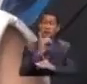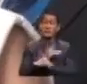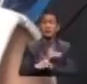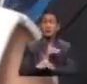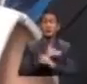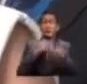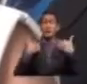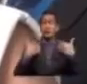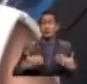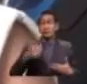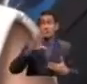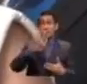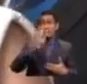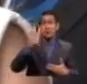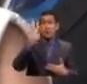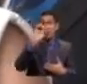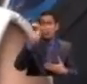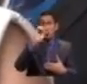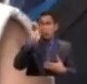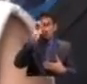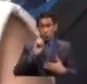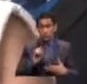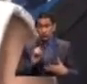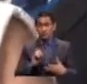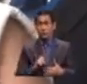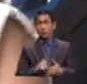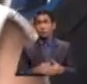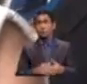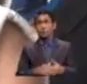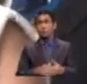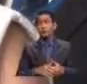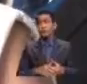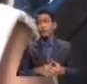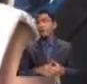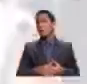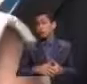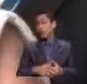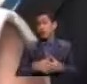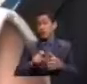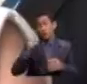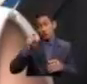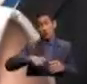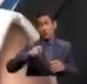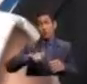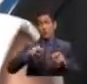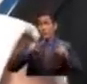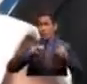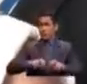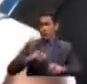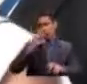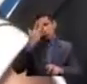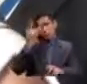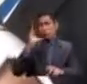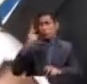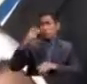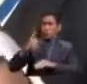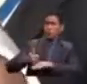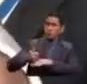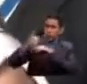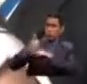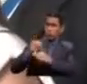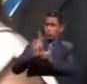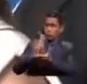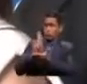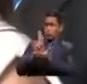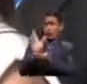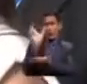Estoy esperando la información por parte del Ministerio de Salud Pública para saber desde cuándo tiene el carnet. Lo que llama la atención es la adquisición